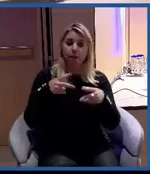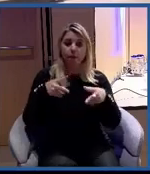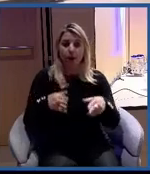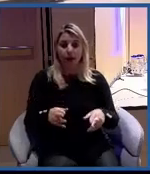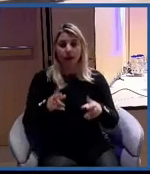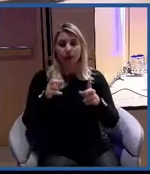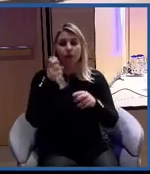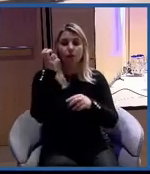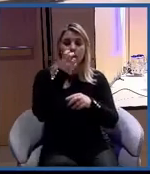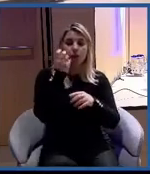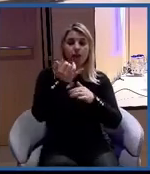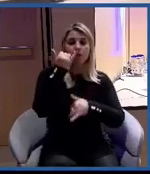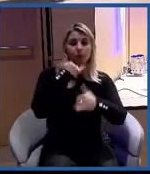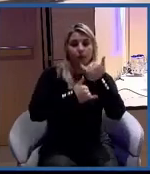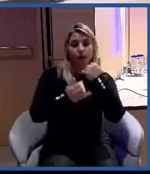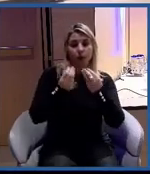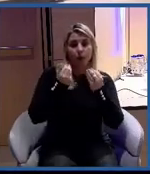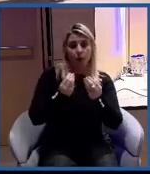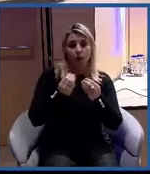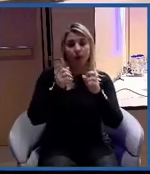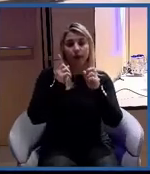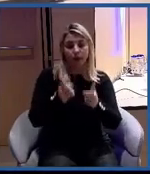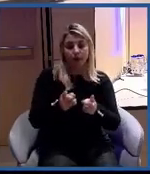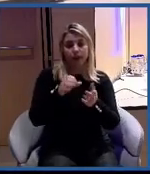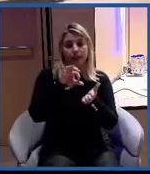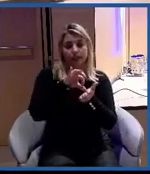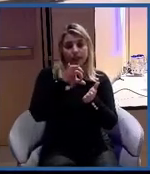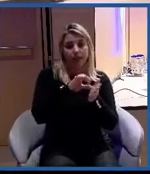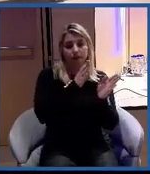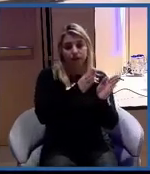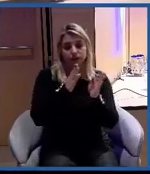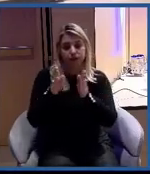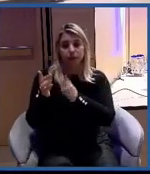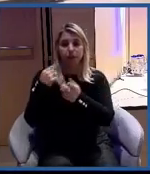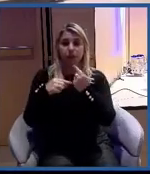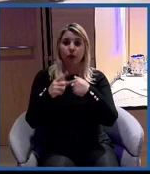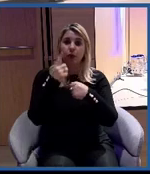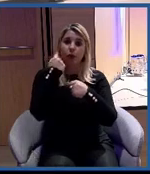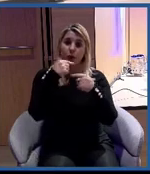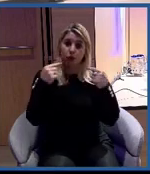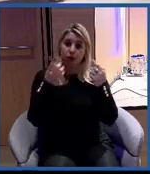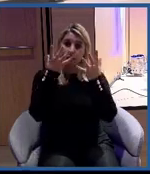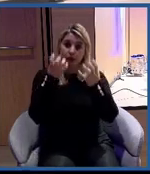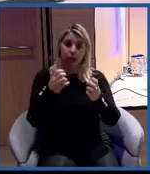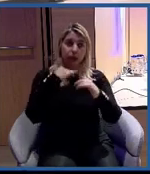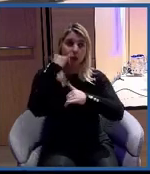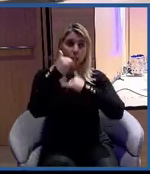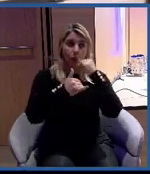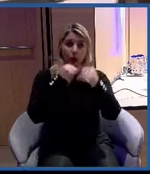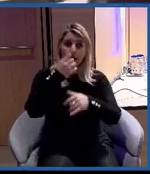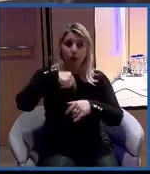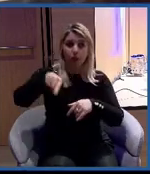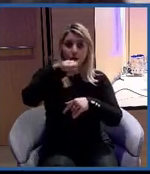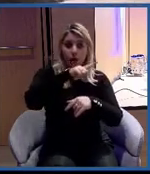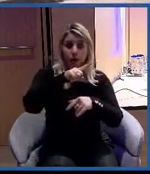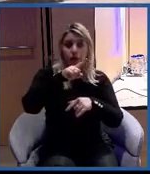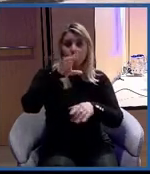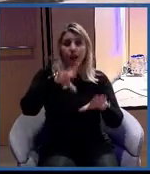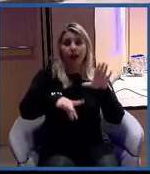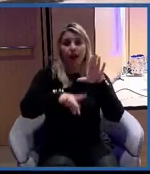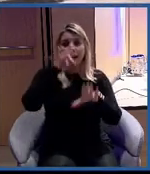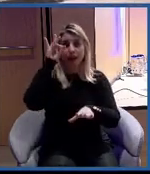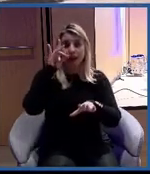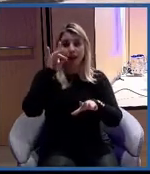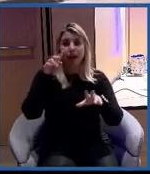sobre cómo buscamos la información y cómo la sistematizamos pero una cosa que les quiero contar es que nosotros elegimos ciertas